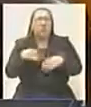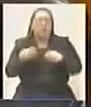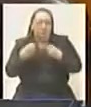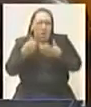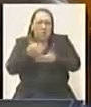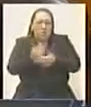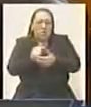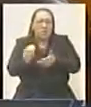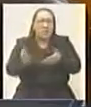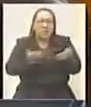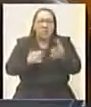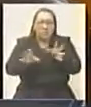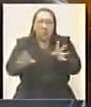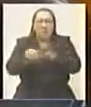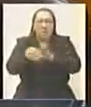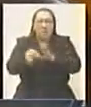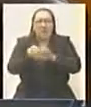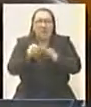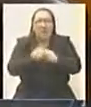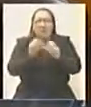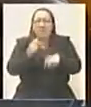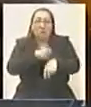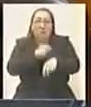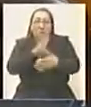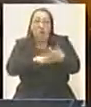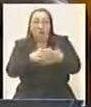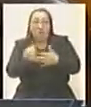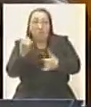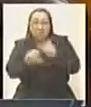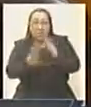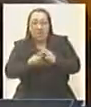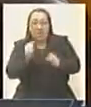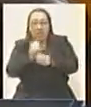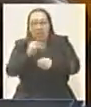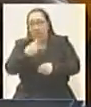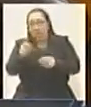hacer servicios complementarios en la misma institución. Porque...